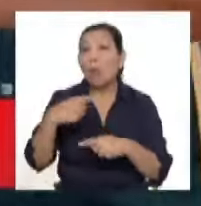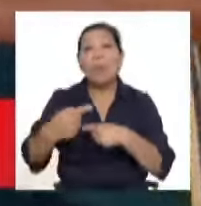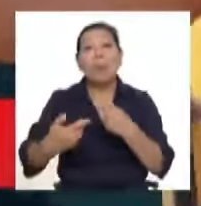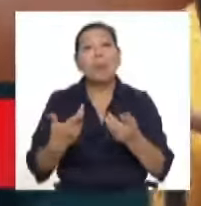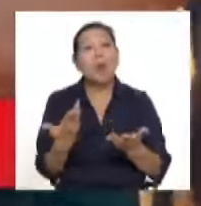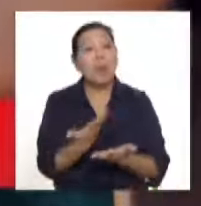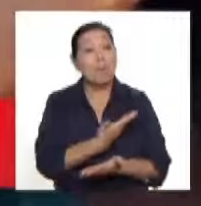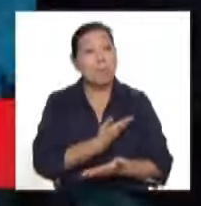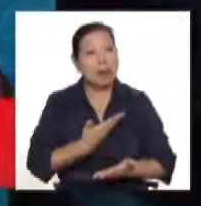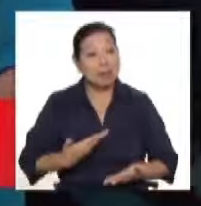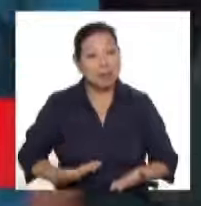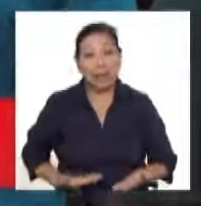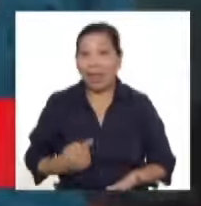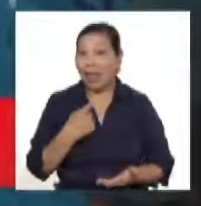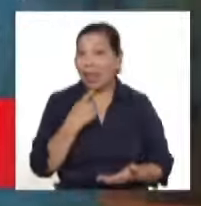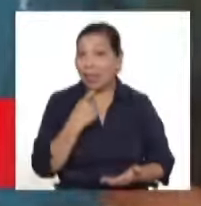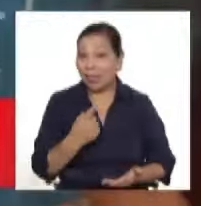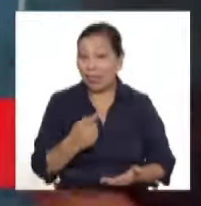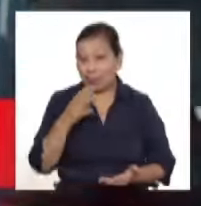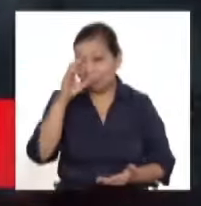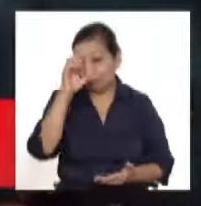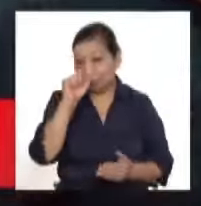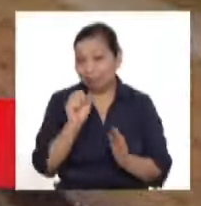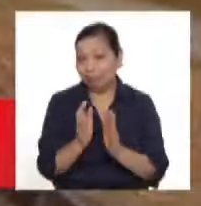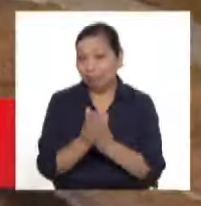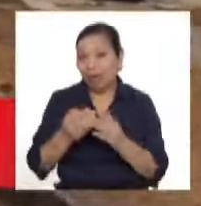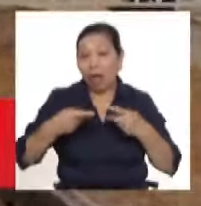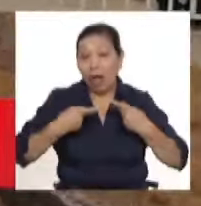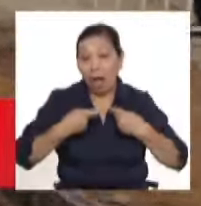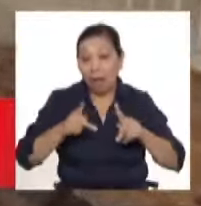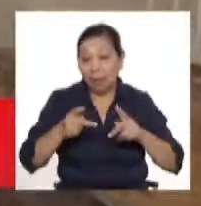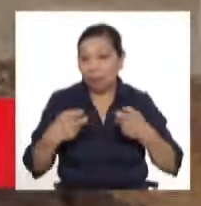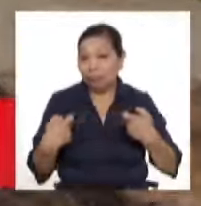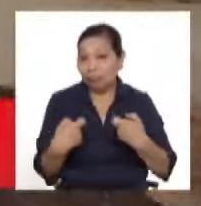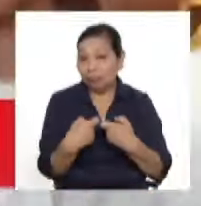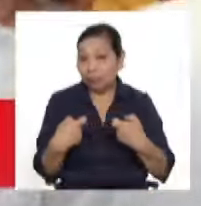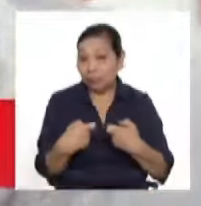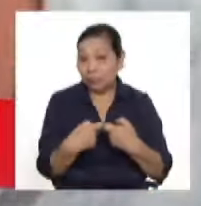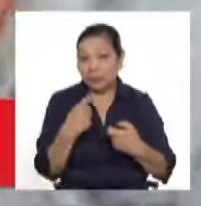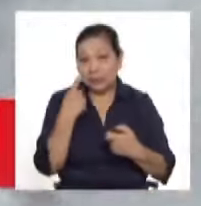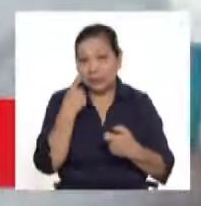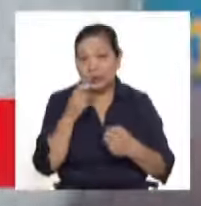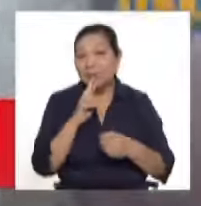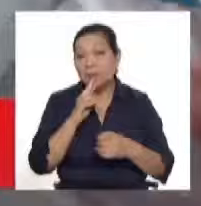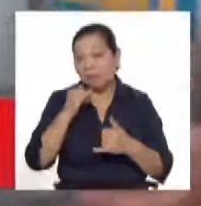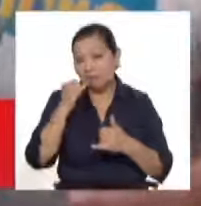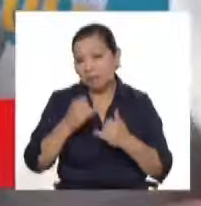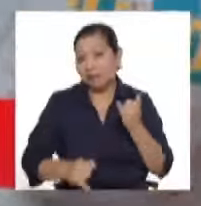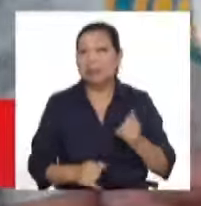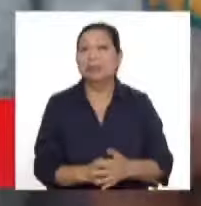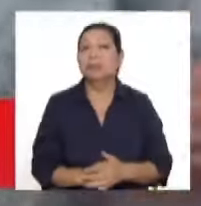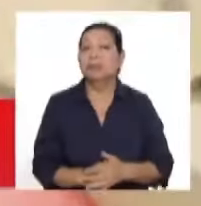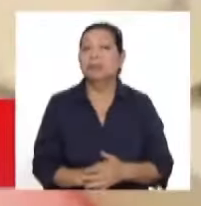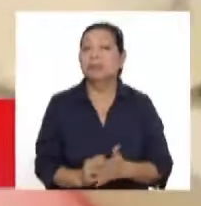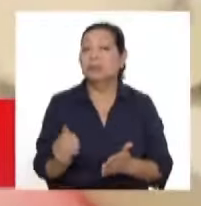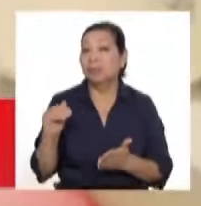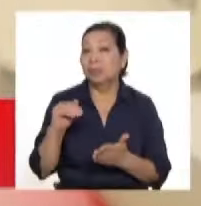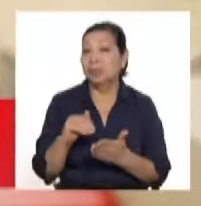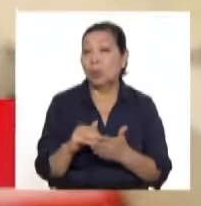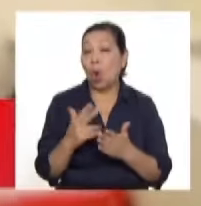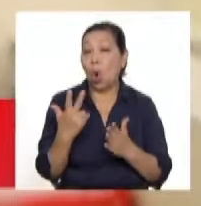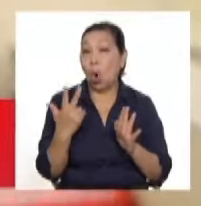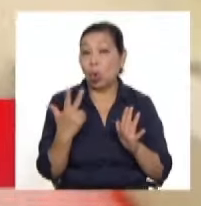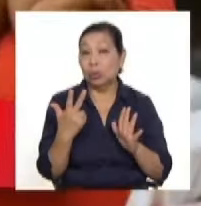próxima gestión. Así lo ha expresado la Cancillería a través de sus redes sociales tras conocerse los resultados. Mulino se impuso ante